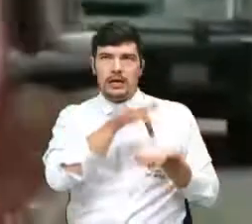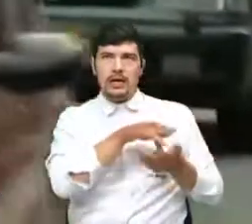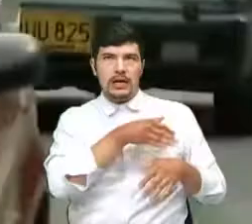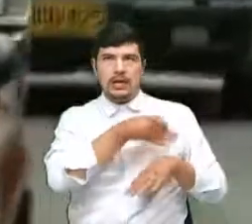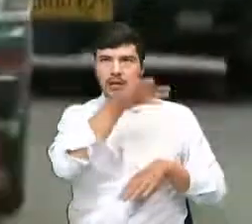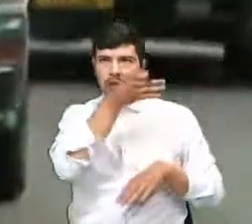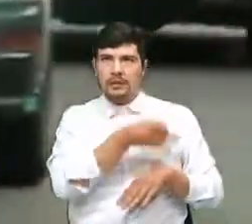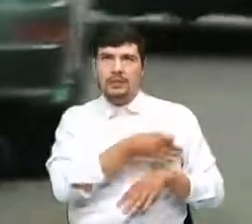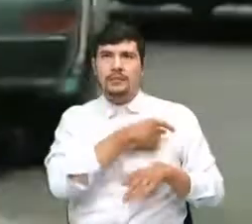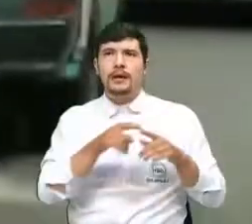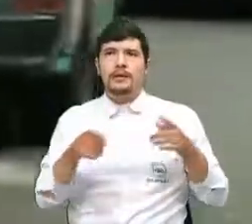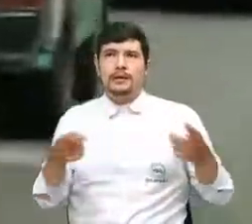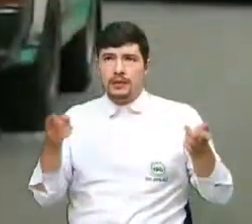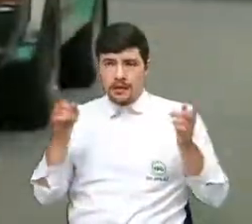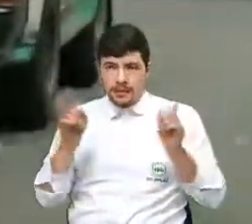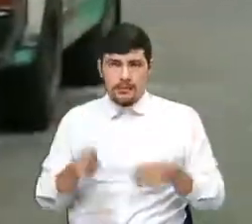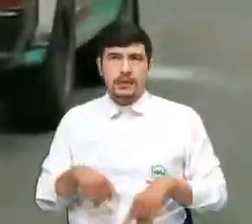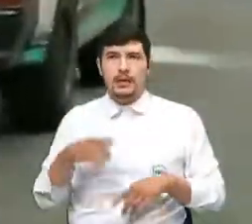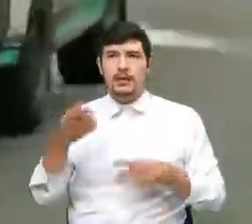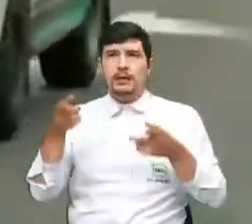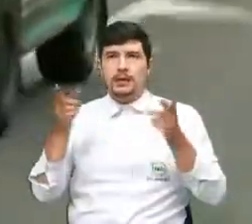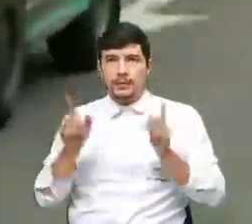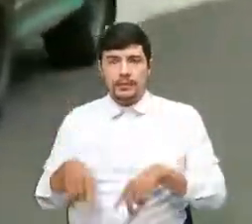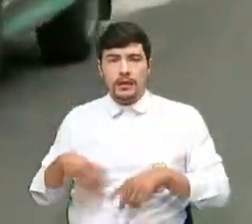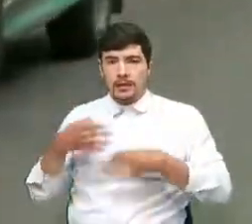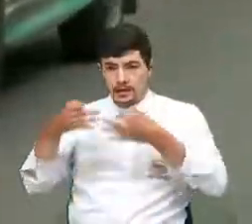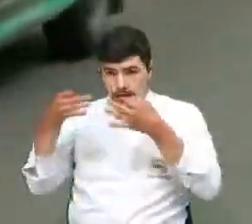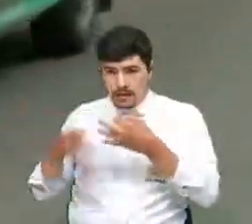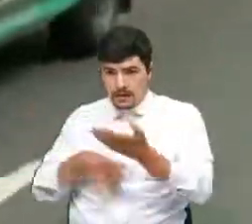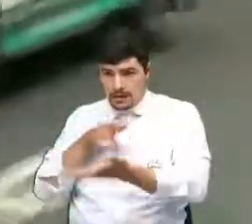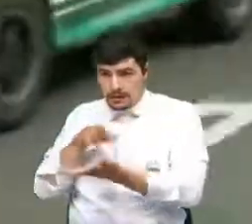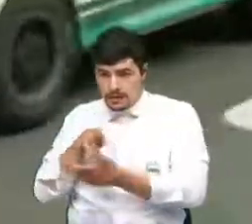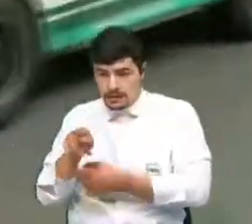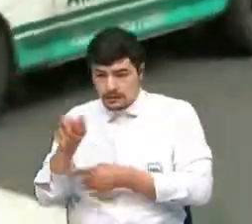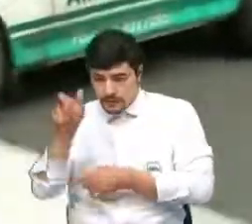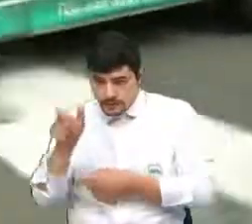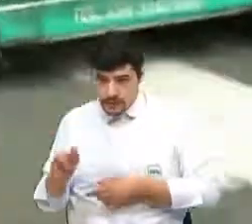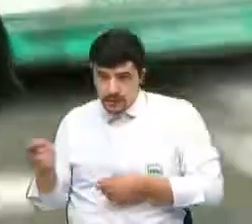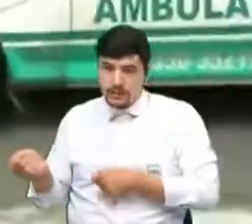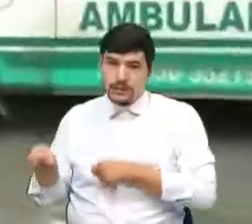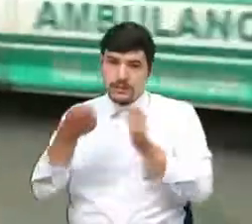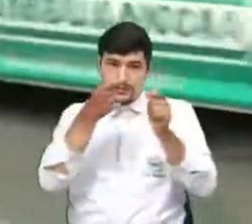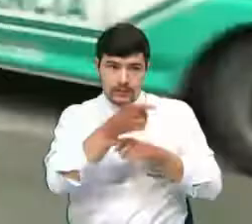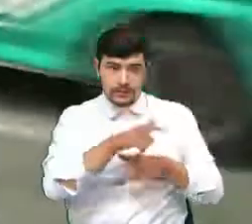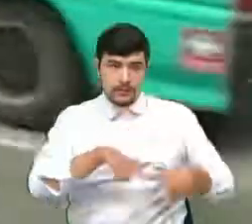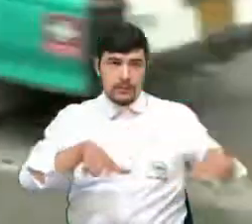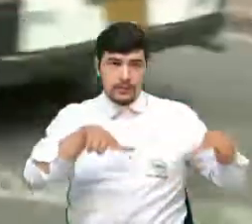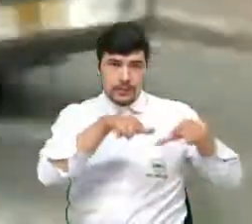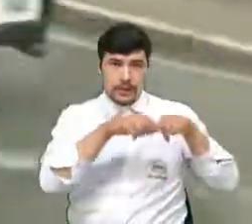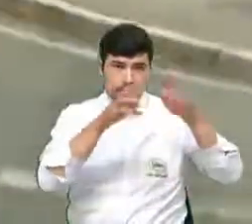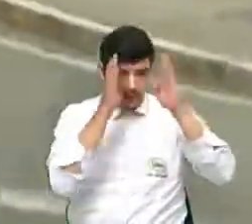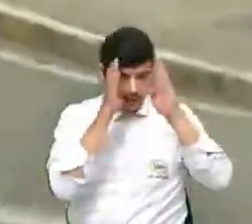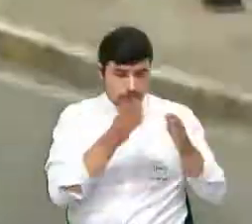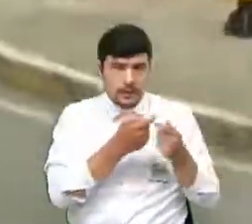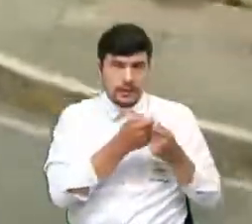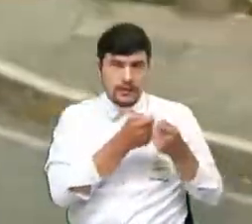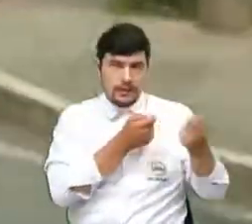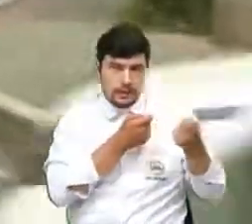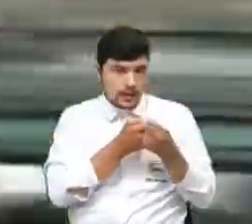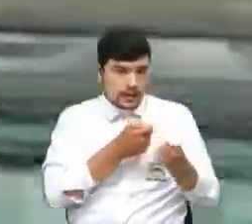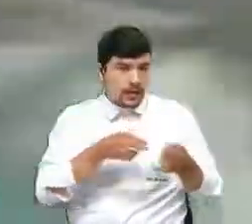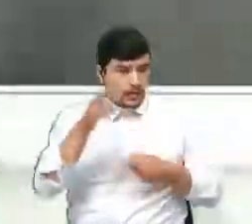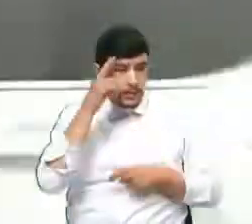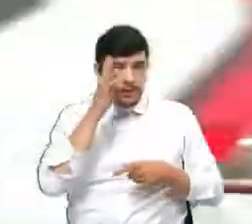Y también para tener la seguridad que ese paciente se lleve al sitio de atención más cercano y con eso